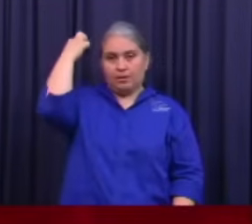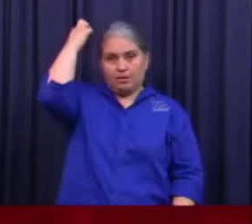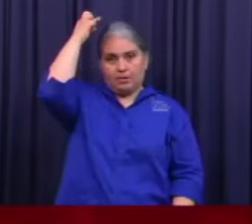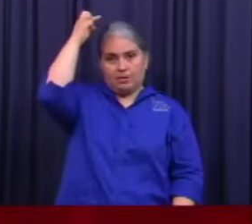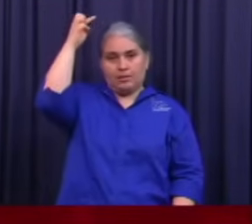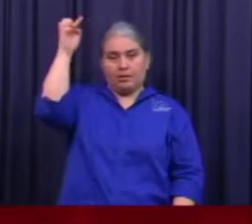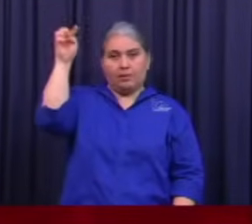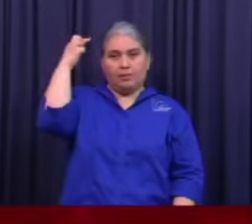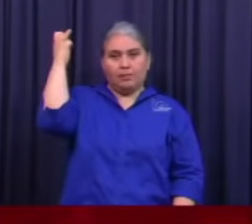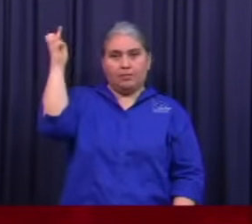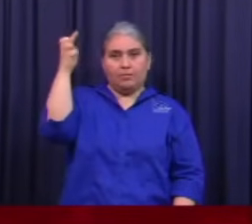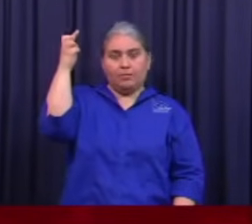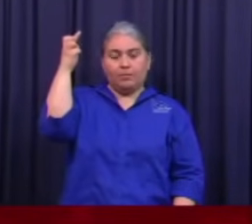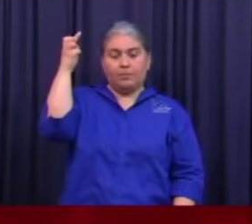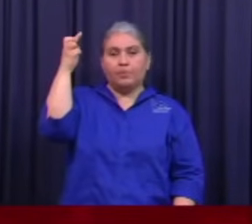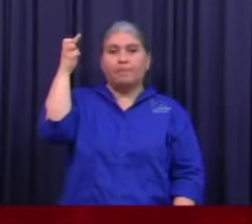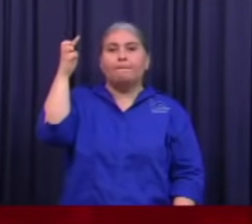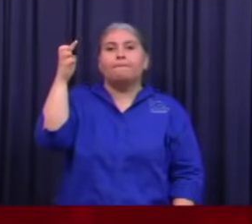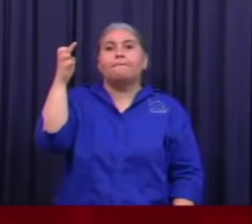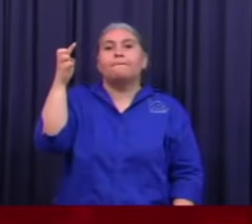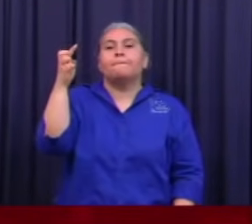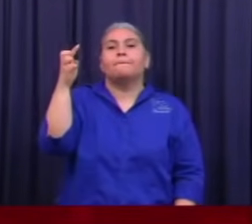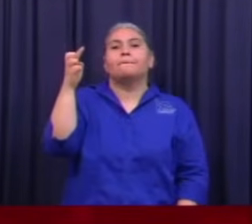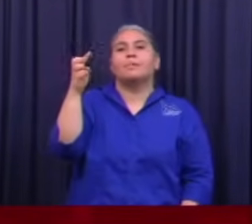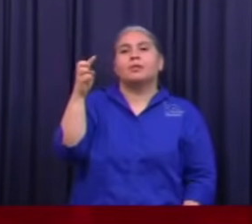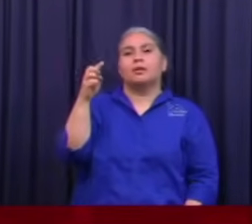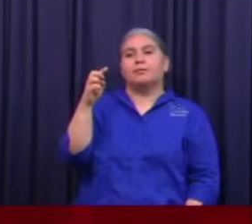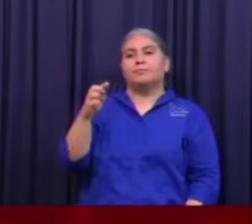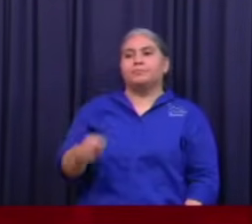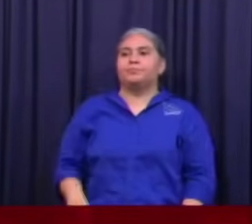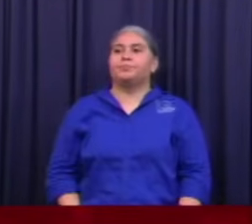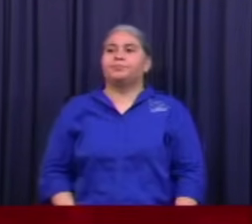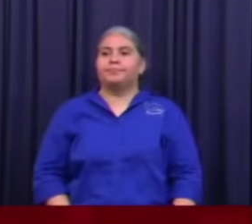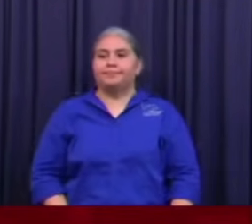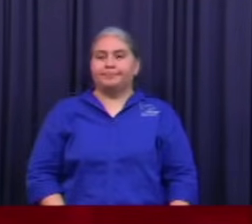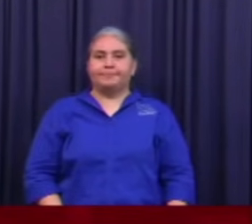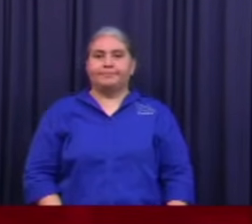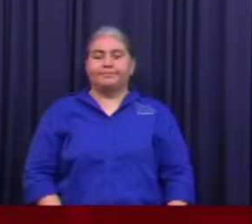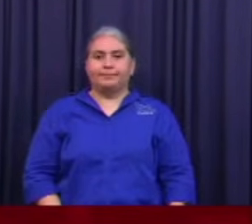semanas 7 más 62